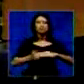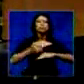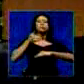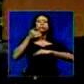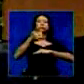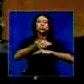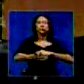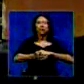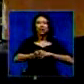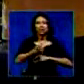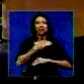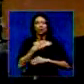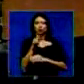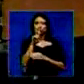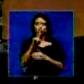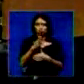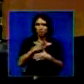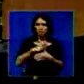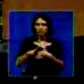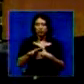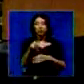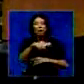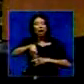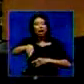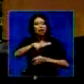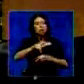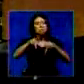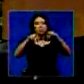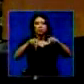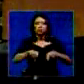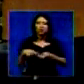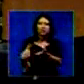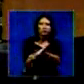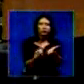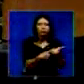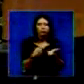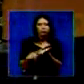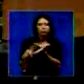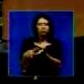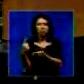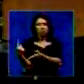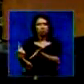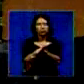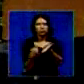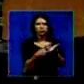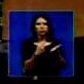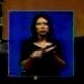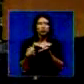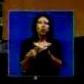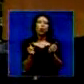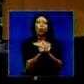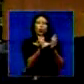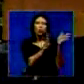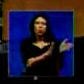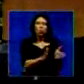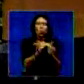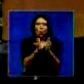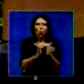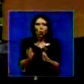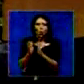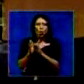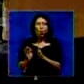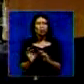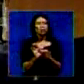Posteriormente tendremos dos segmentos en los cuales los participantes debatirán entre sí, siguiendo un orden predeterminado al